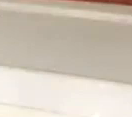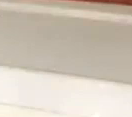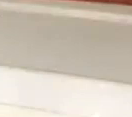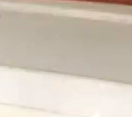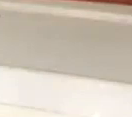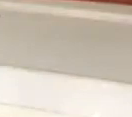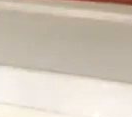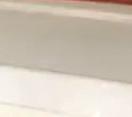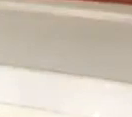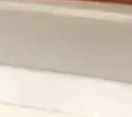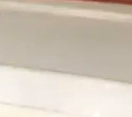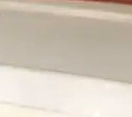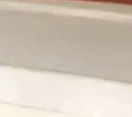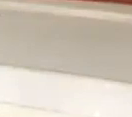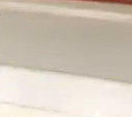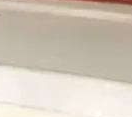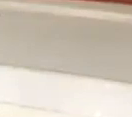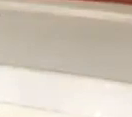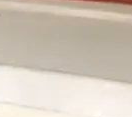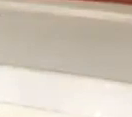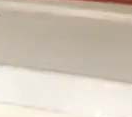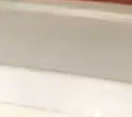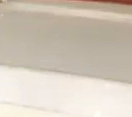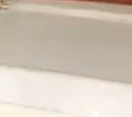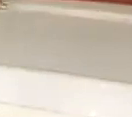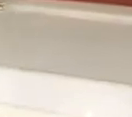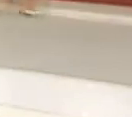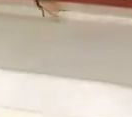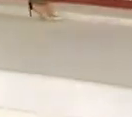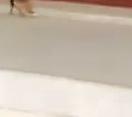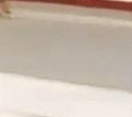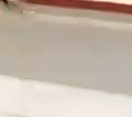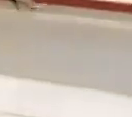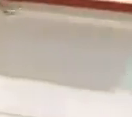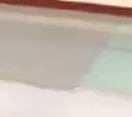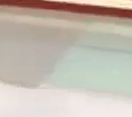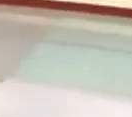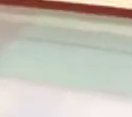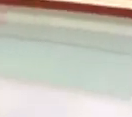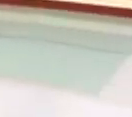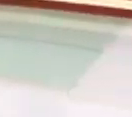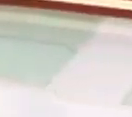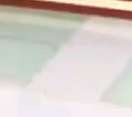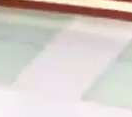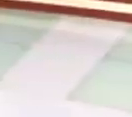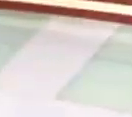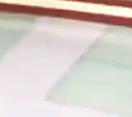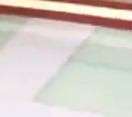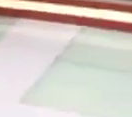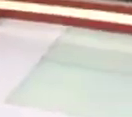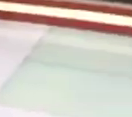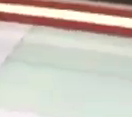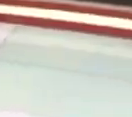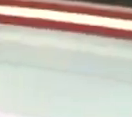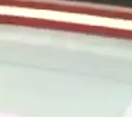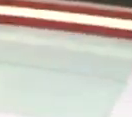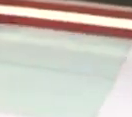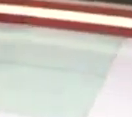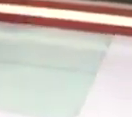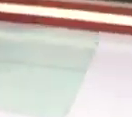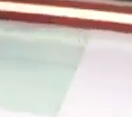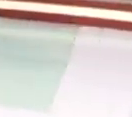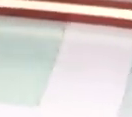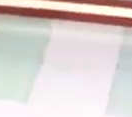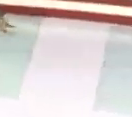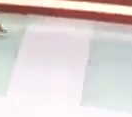bien allí tenían detalles de esta gran actividad un encuentro con las fuerzas y actores de la industria de hidrocarburos que se realizan acá en la república